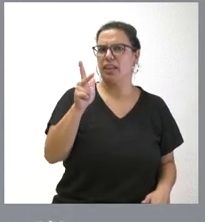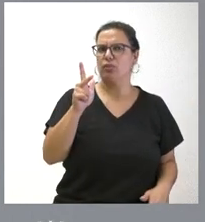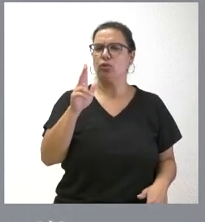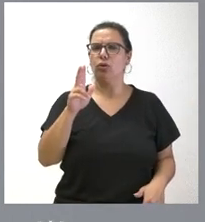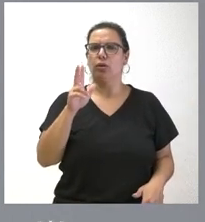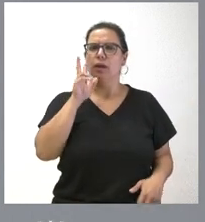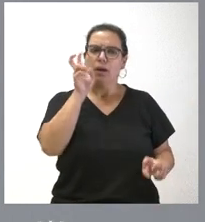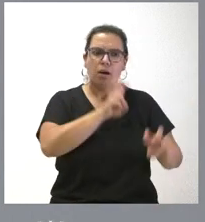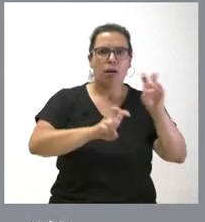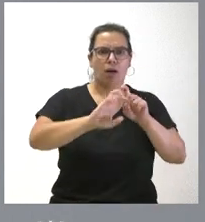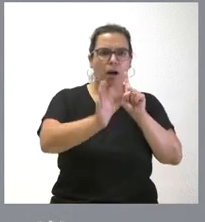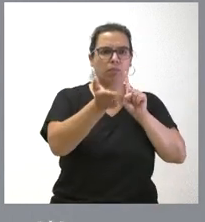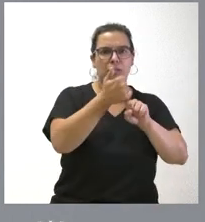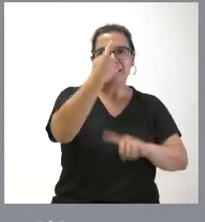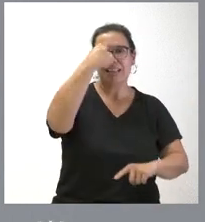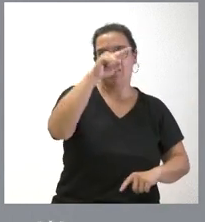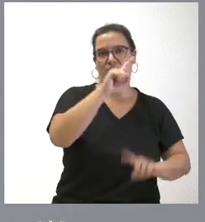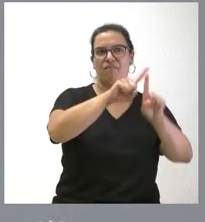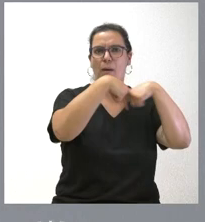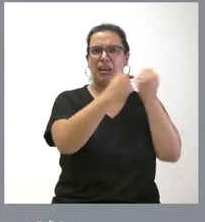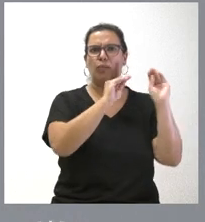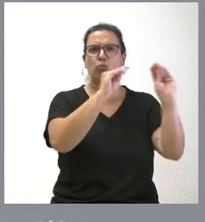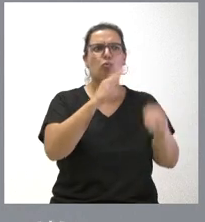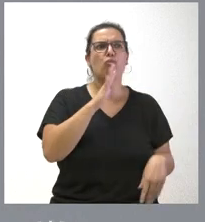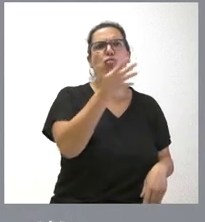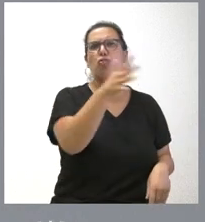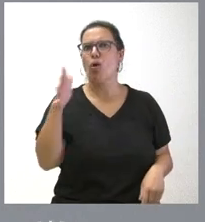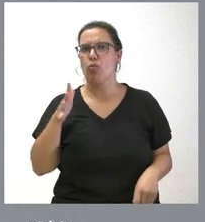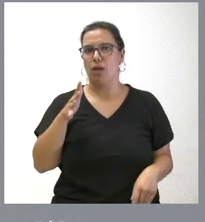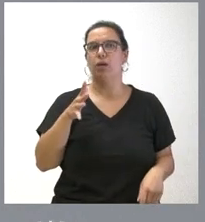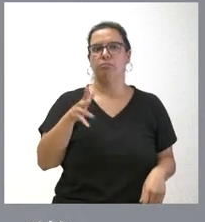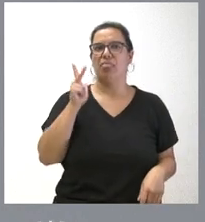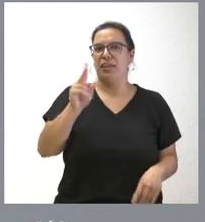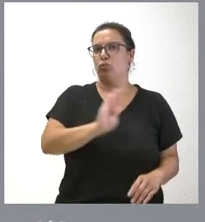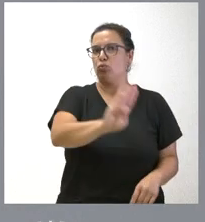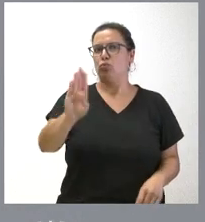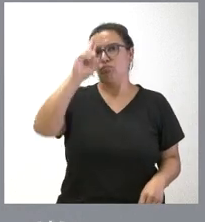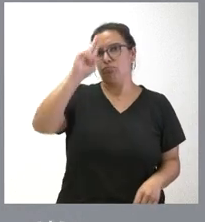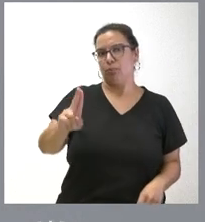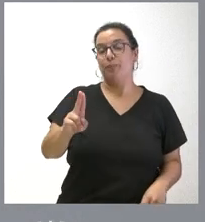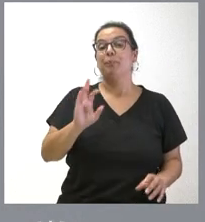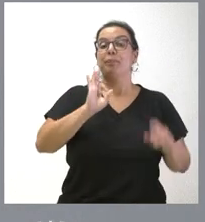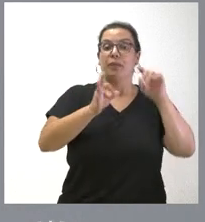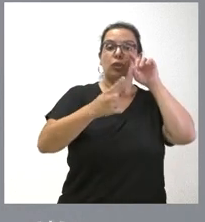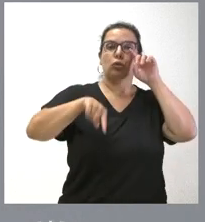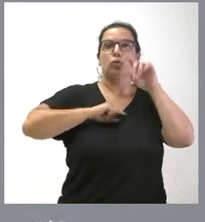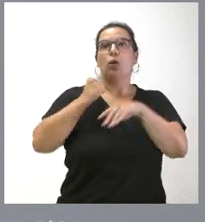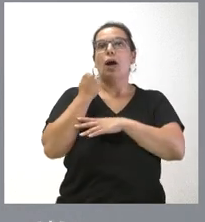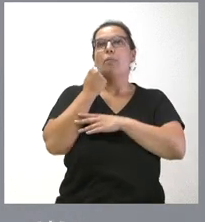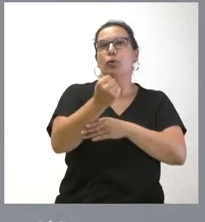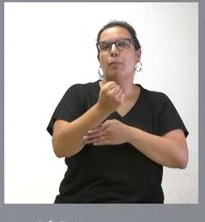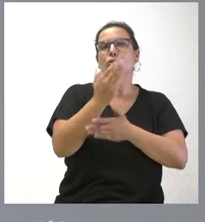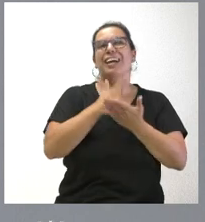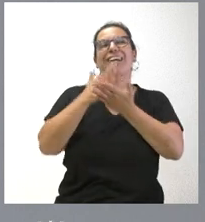reconocer identificar los cuerpos de sus sedes queridos sí que es verdad que nos apoyamos otro tipo de